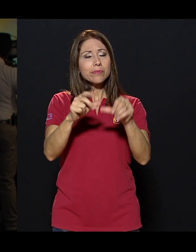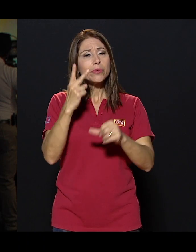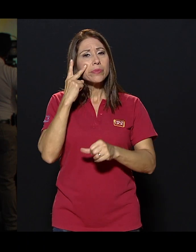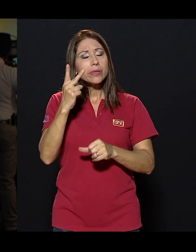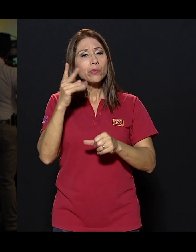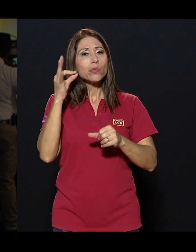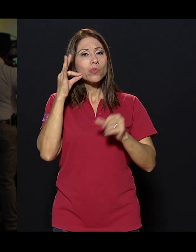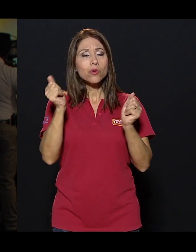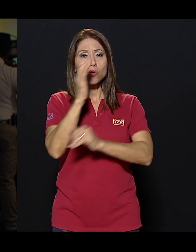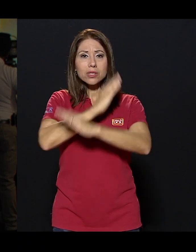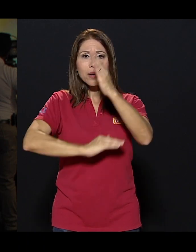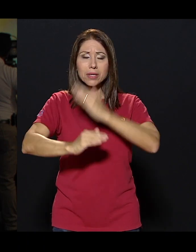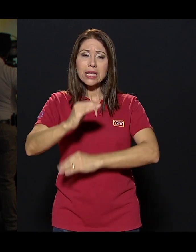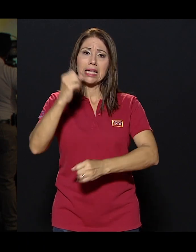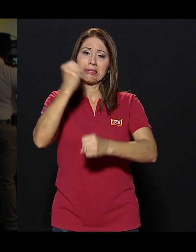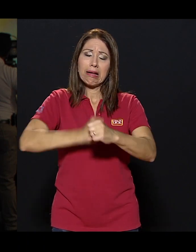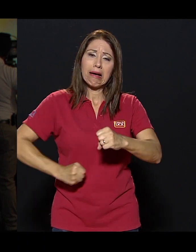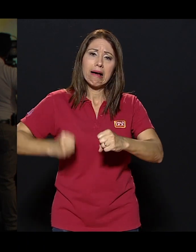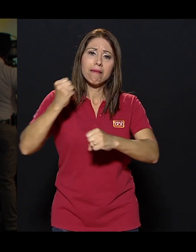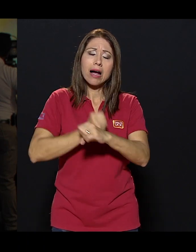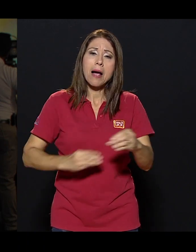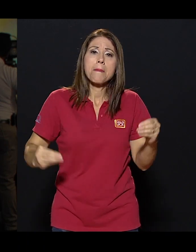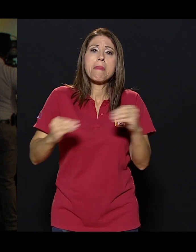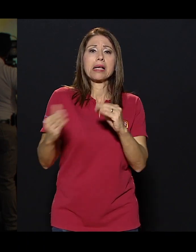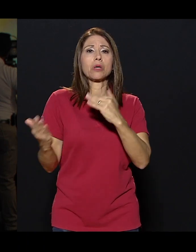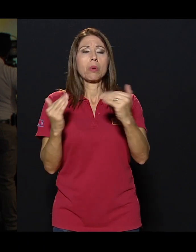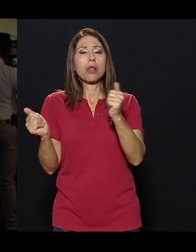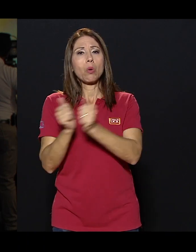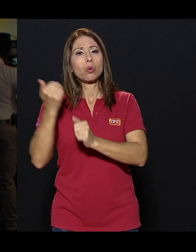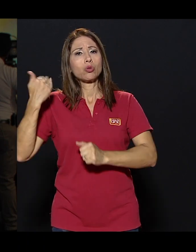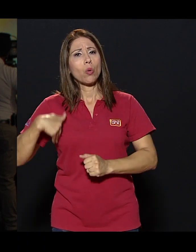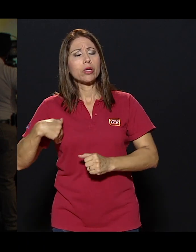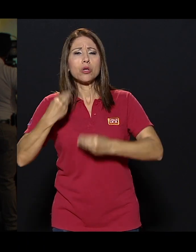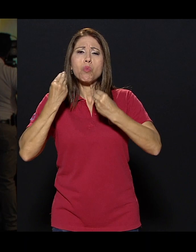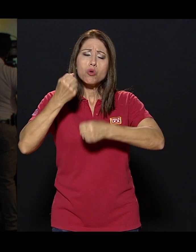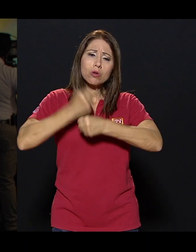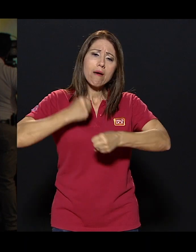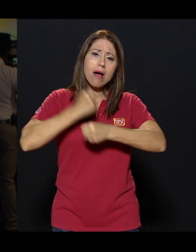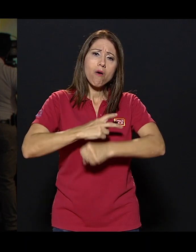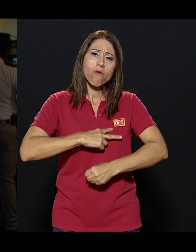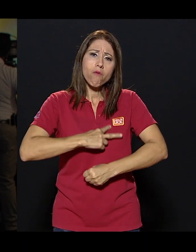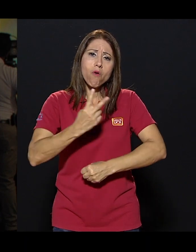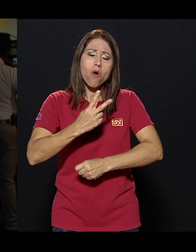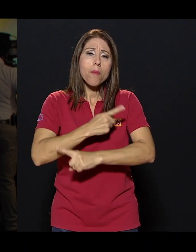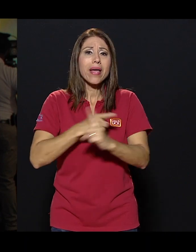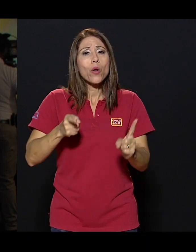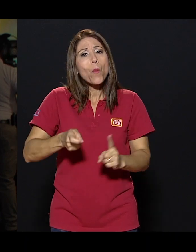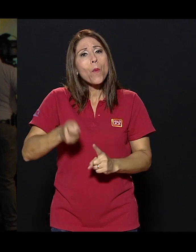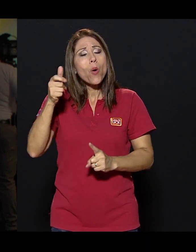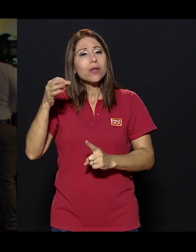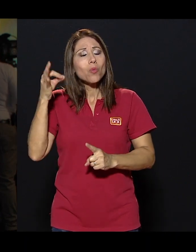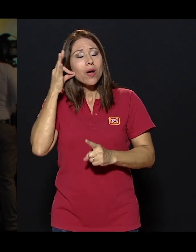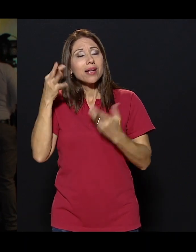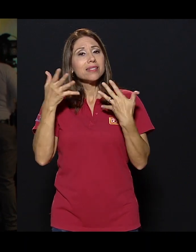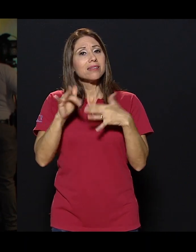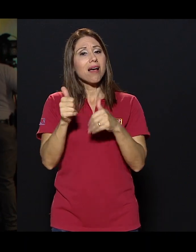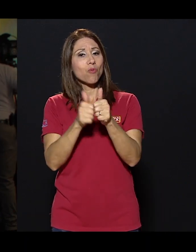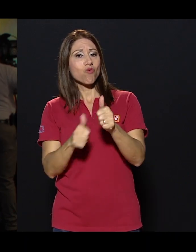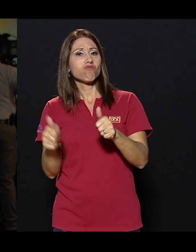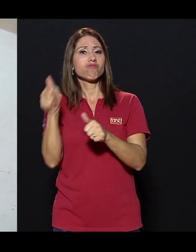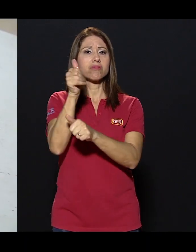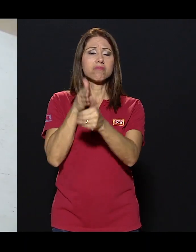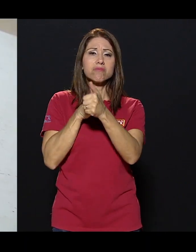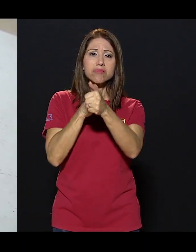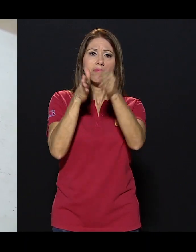con discapacidad trabajan desde luego muchísimo más que los hombres, hacen mucho voluntariado dentro del movimiento, pero pocas están llegando a ser